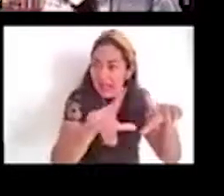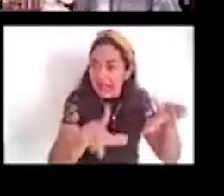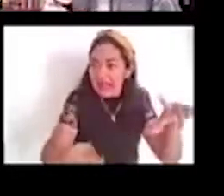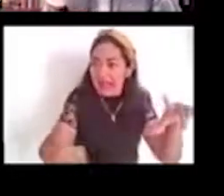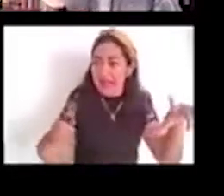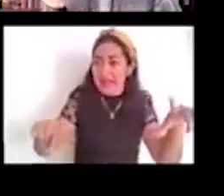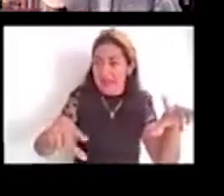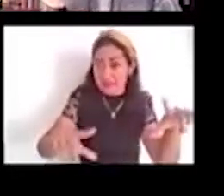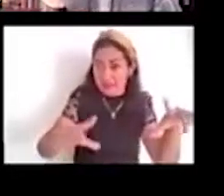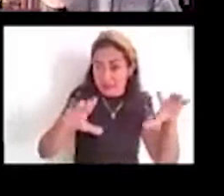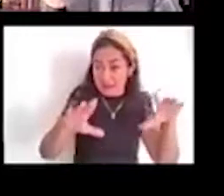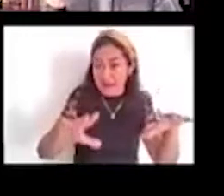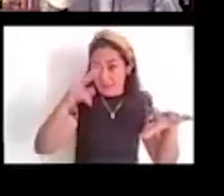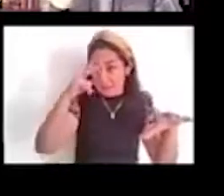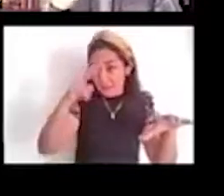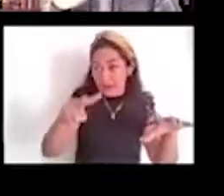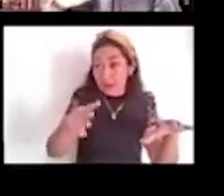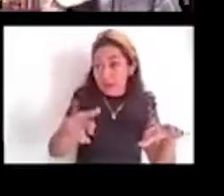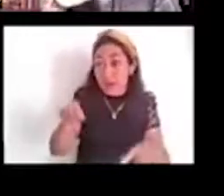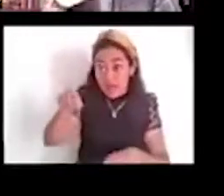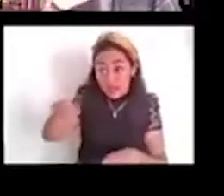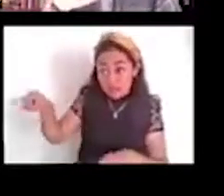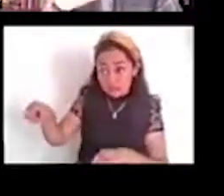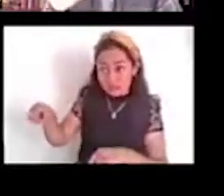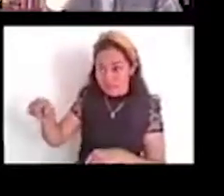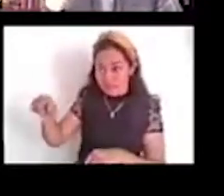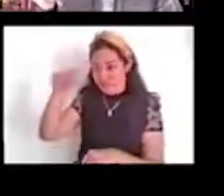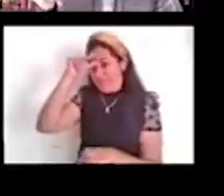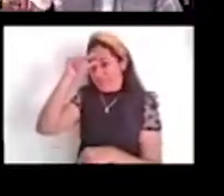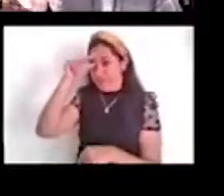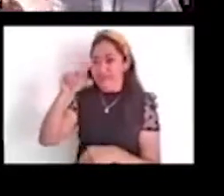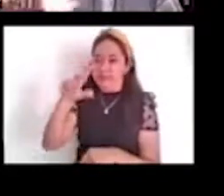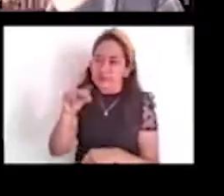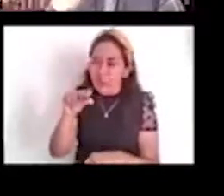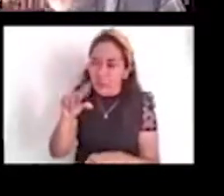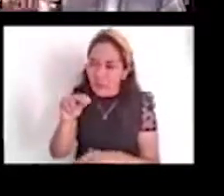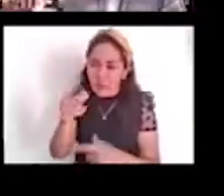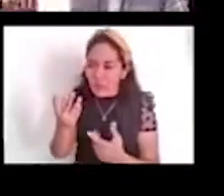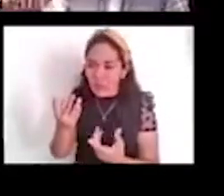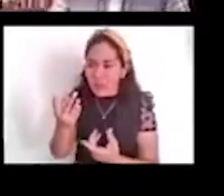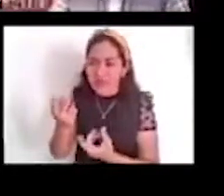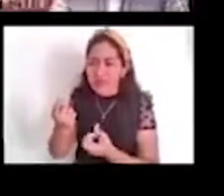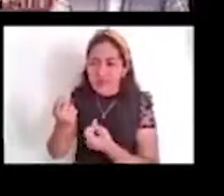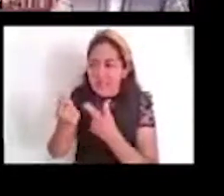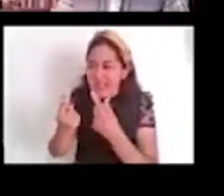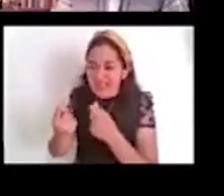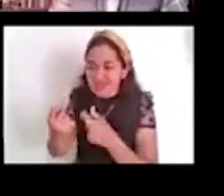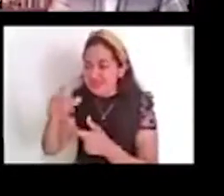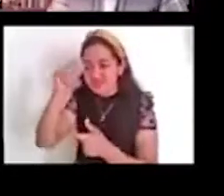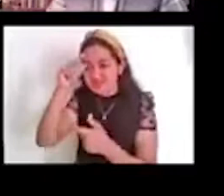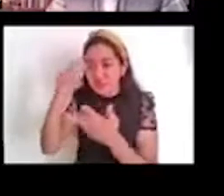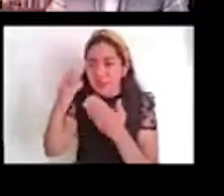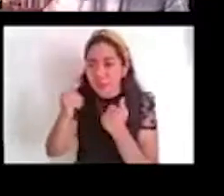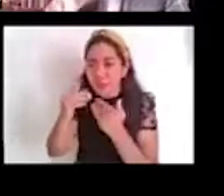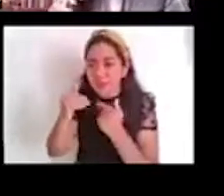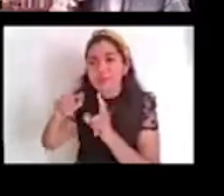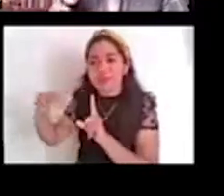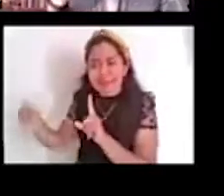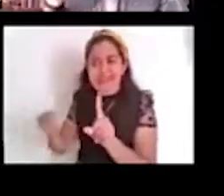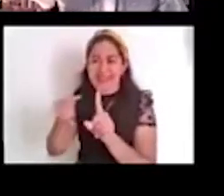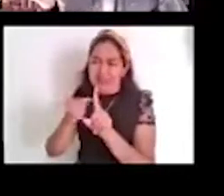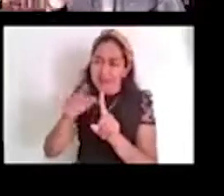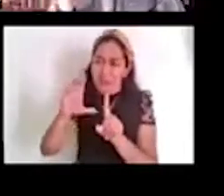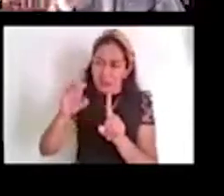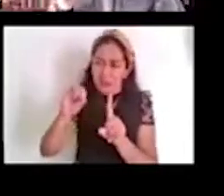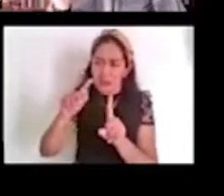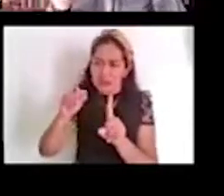Eran iletrados muchos de ellos, quizá Cortés, ex universitario, pero y Bernal